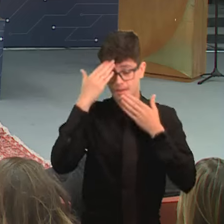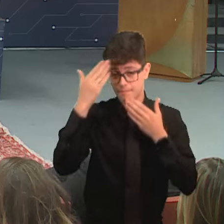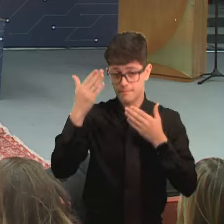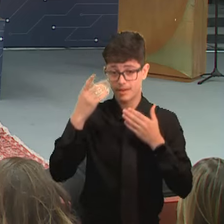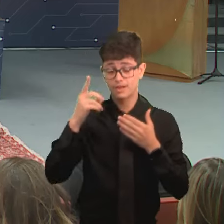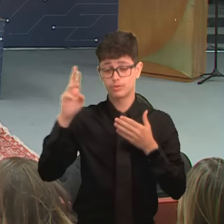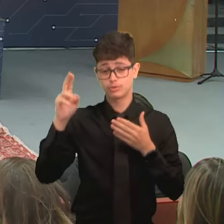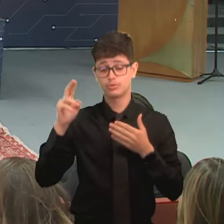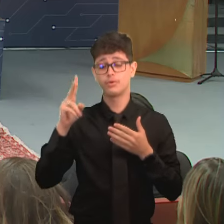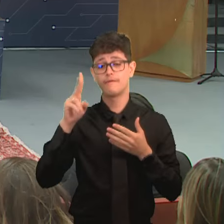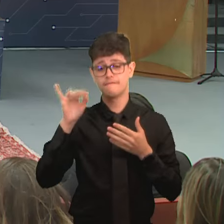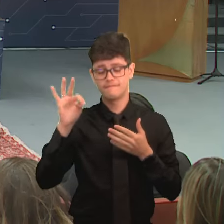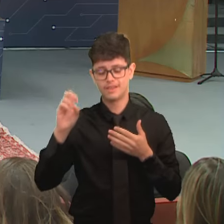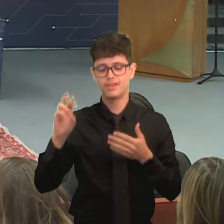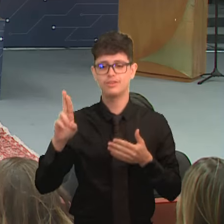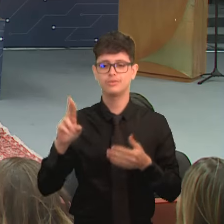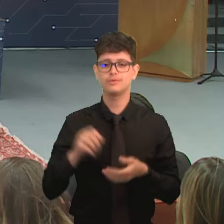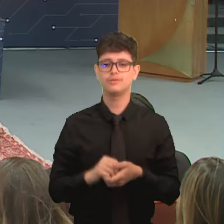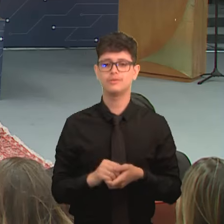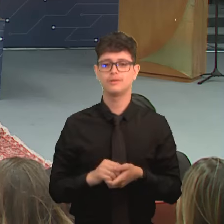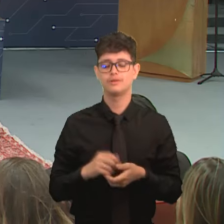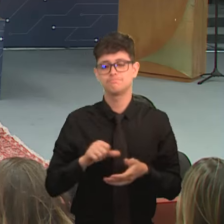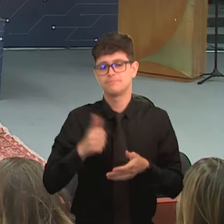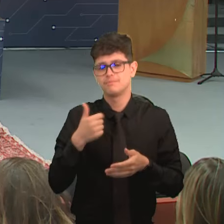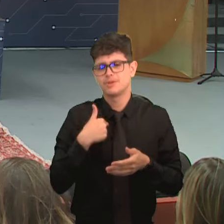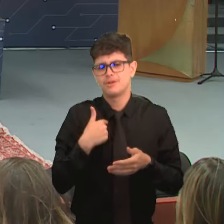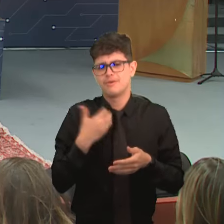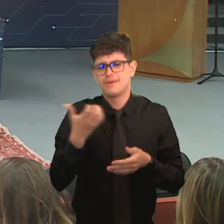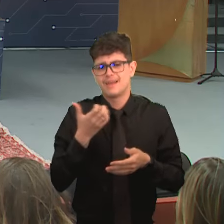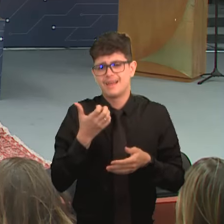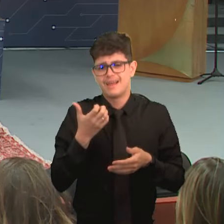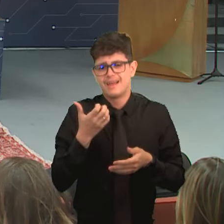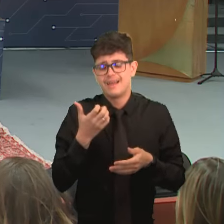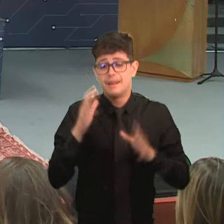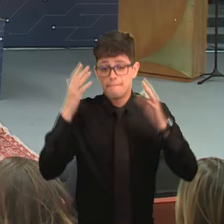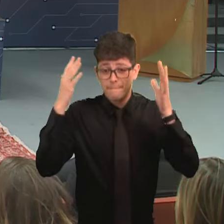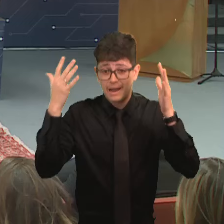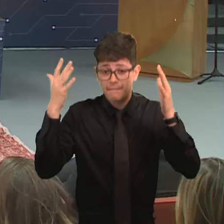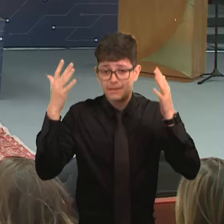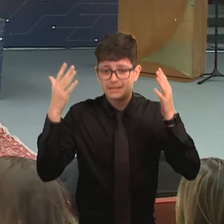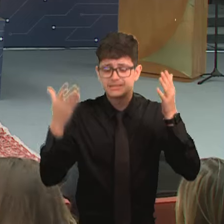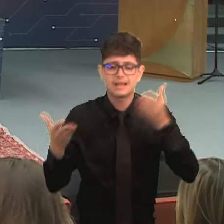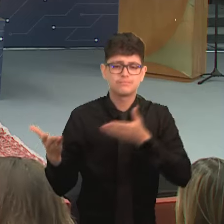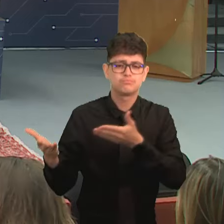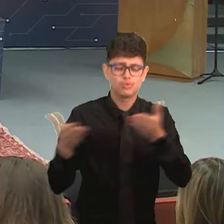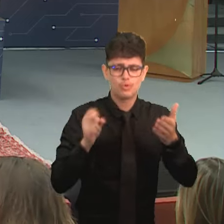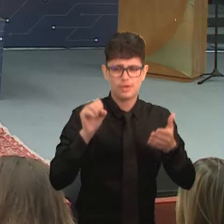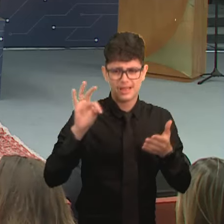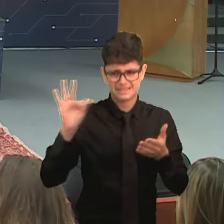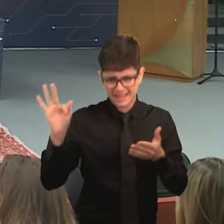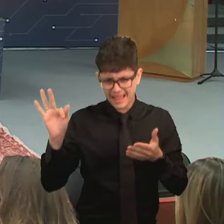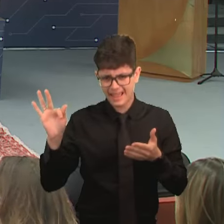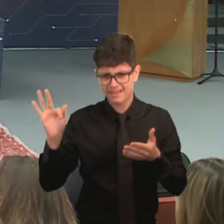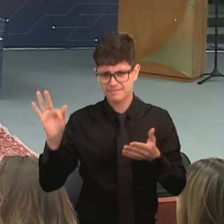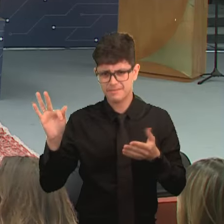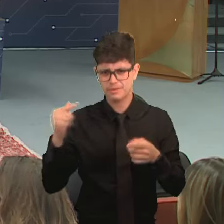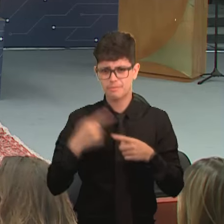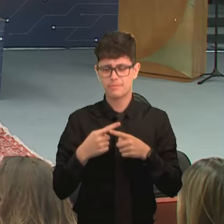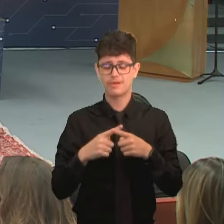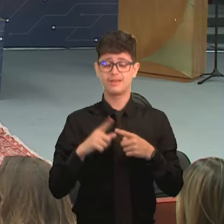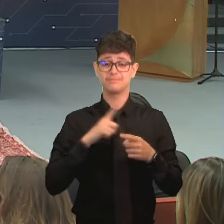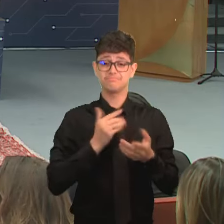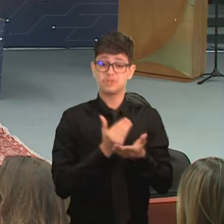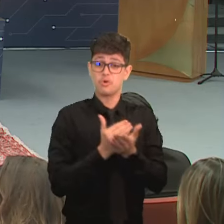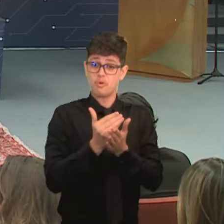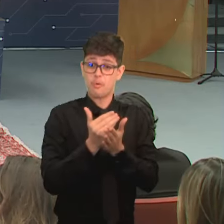Gracias, doctor. Quería, en primer lugar, felicitar al Supremo por esa